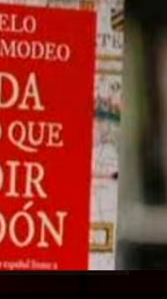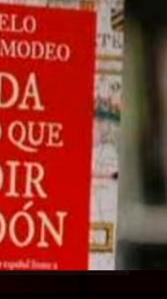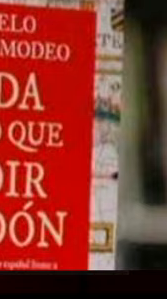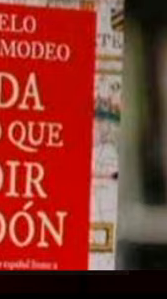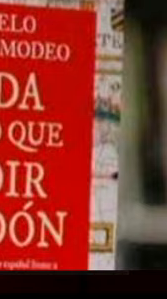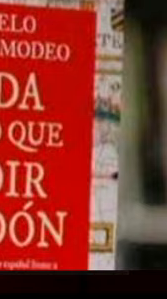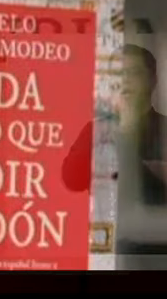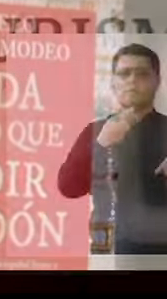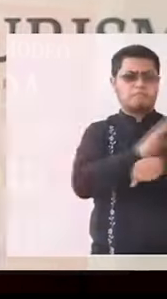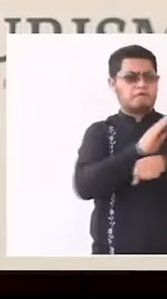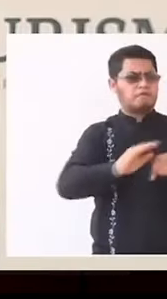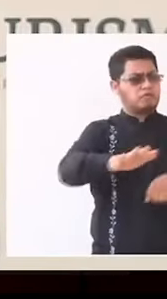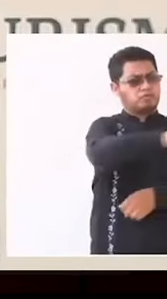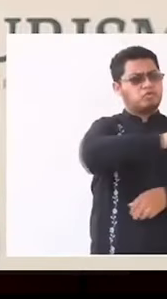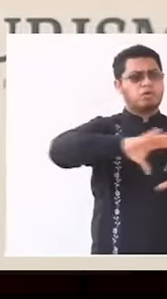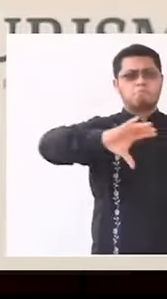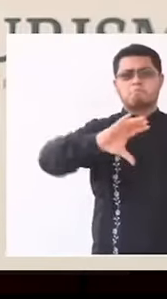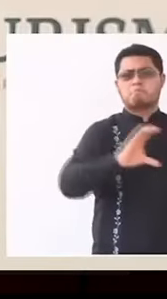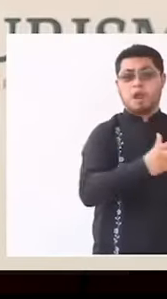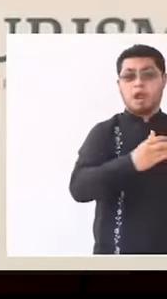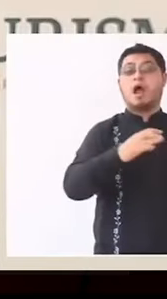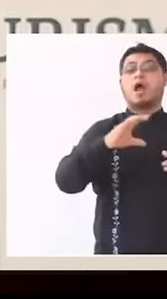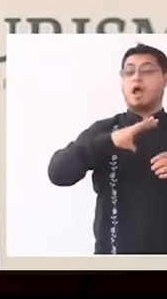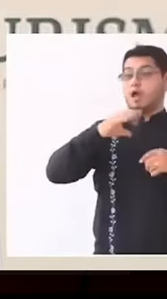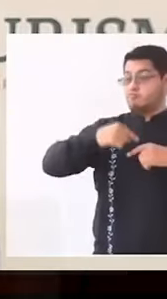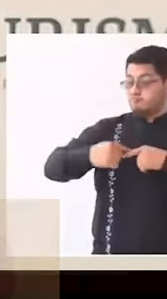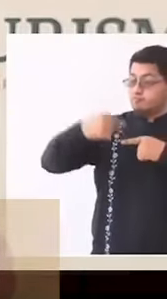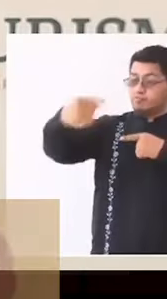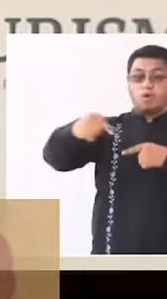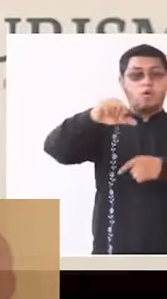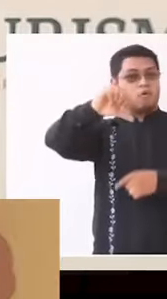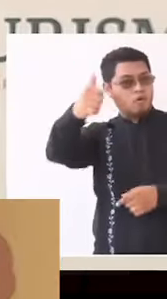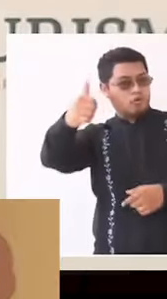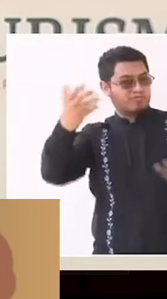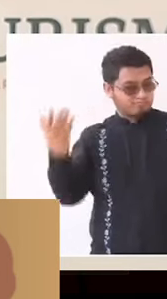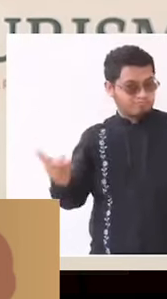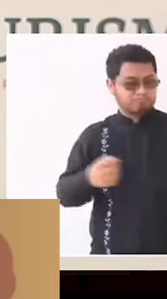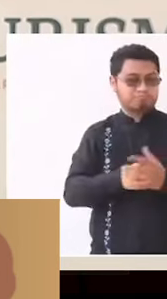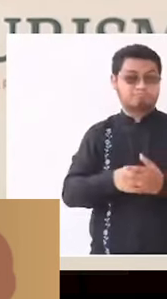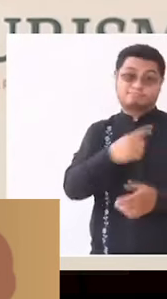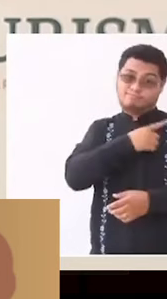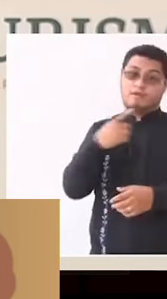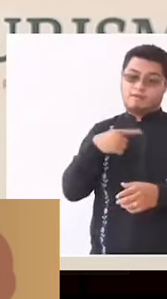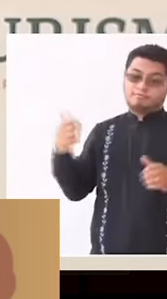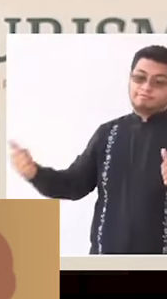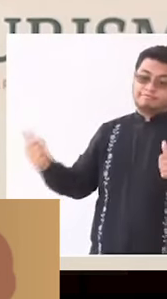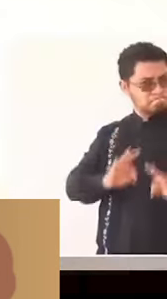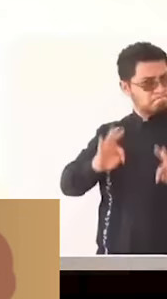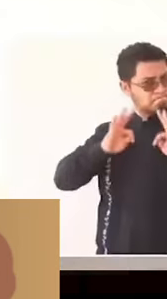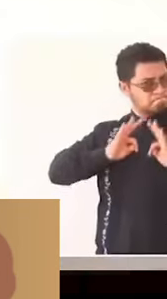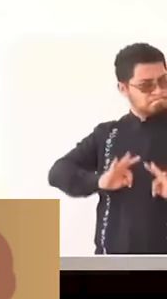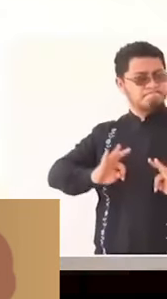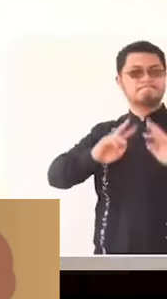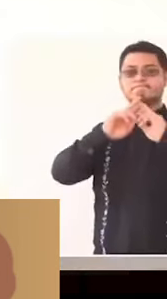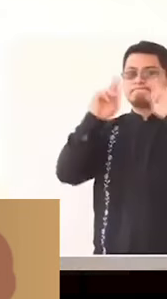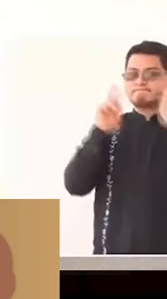señora esta va a estar de rodillas si gana Kamala, se va a estar dando besitos con Kamala, de rodillas, porque son así,